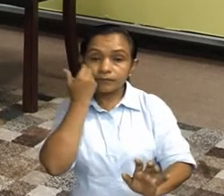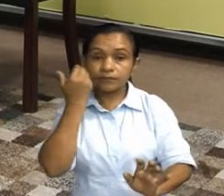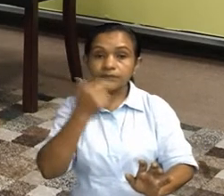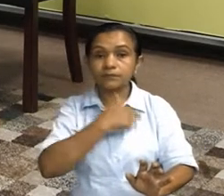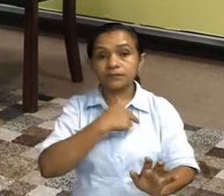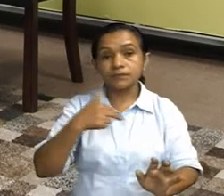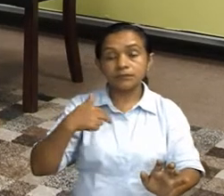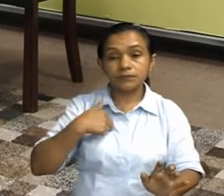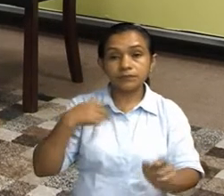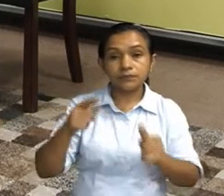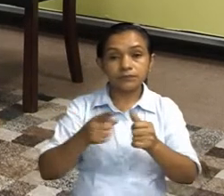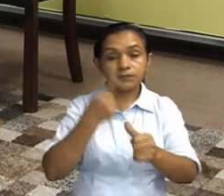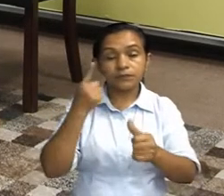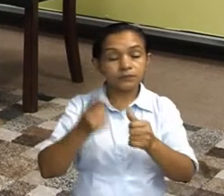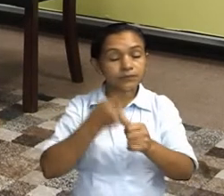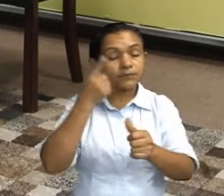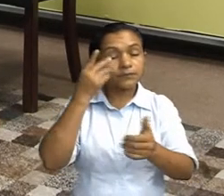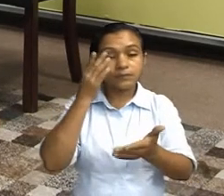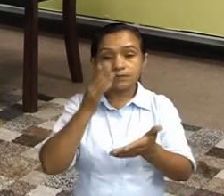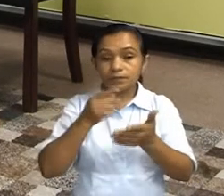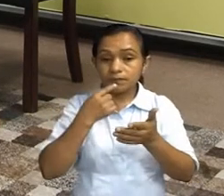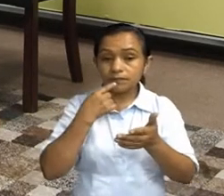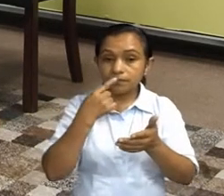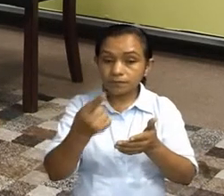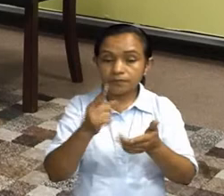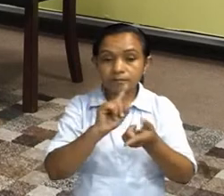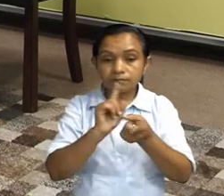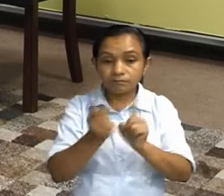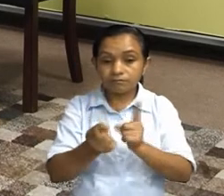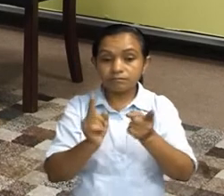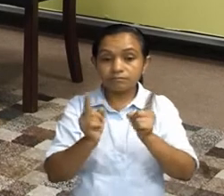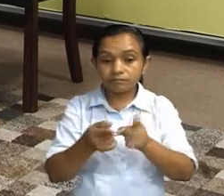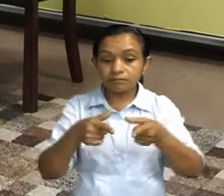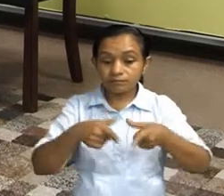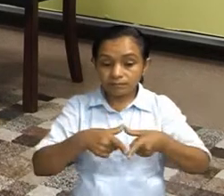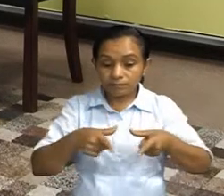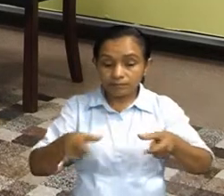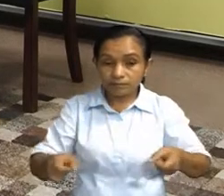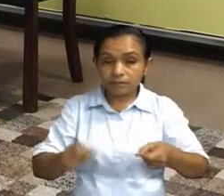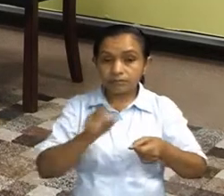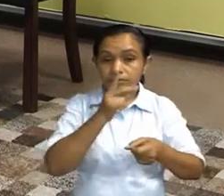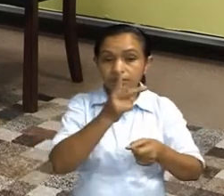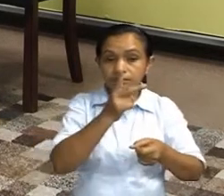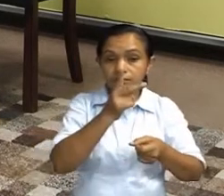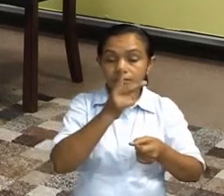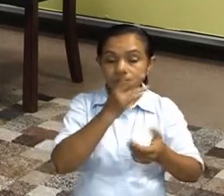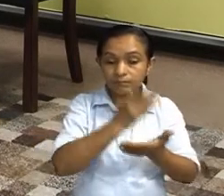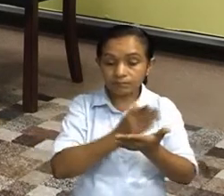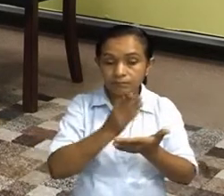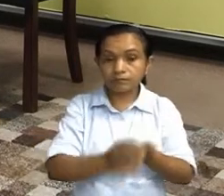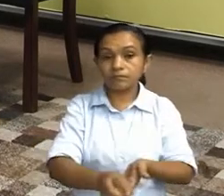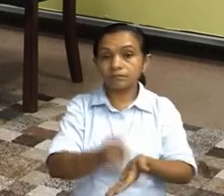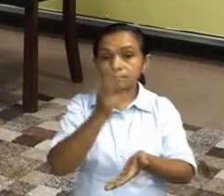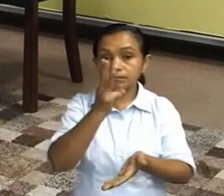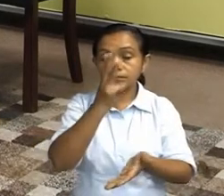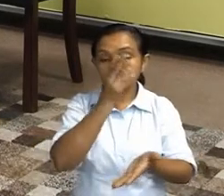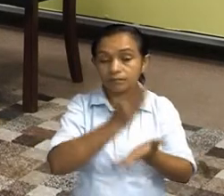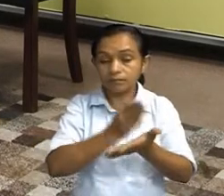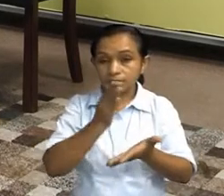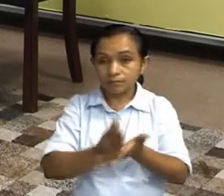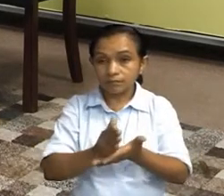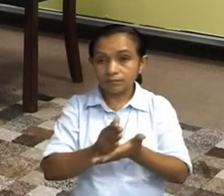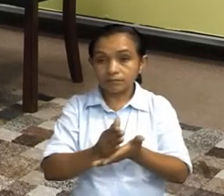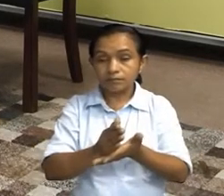hace primero, como primera recomendación, es el cambio de ropa interior de 2 a 3 veces al día. La ropa interior que está